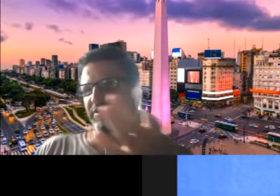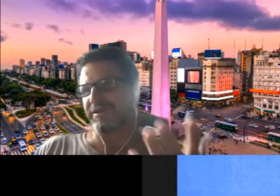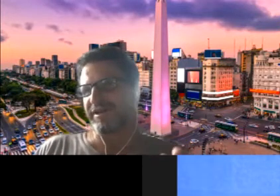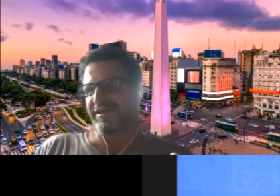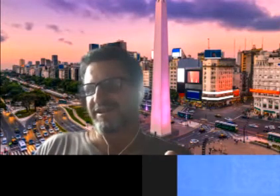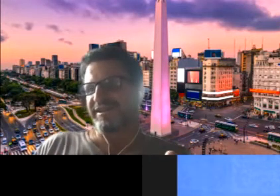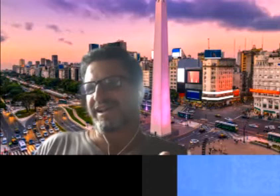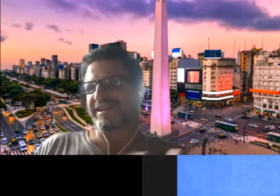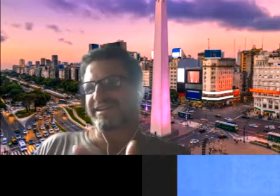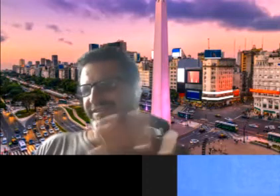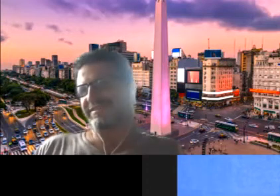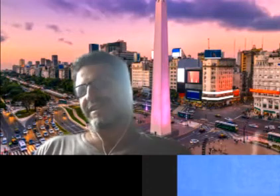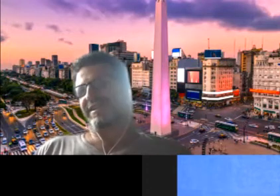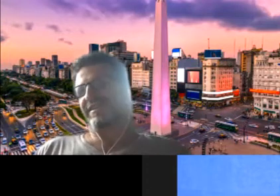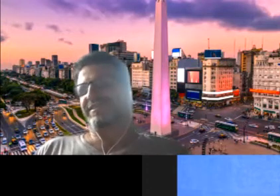toda